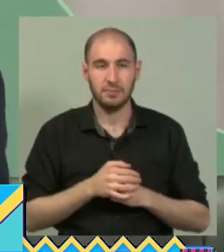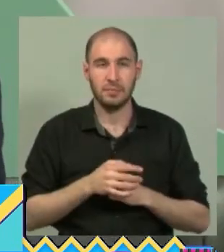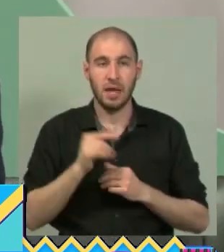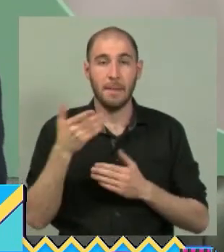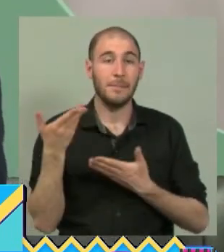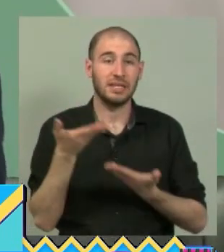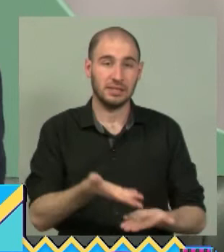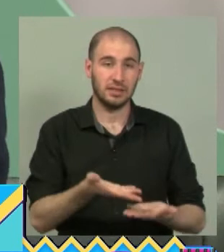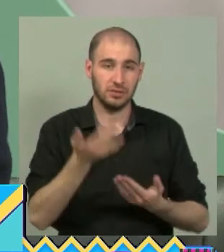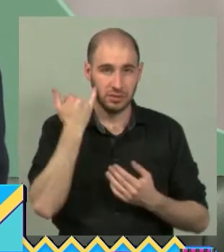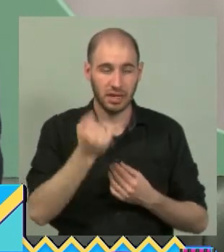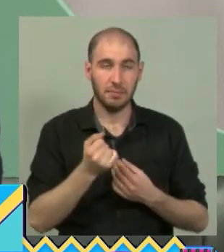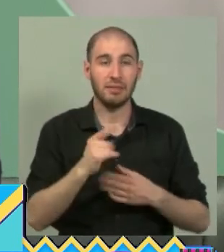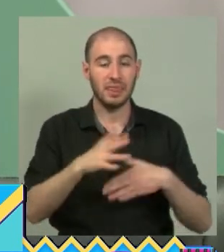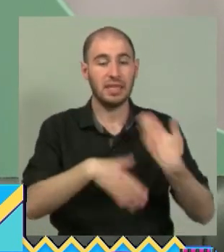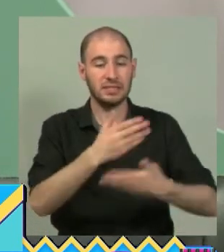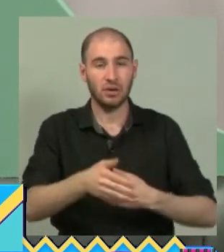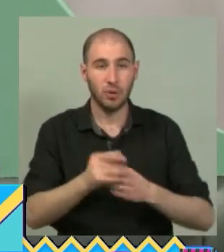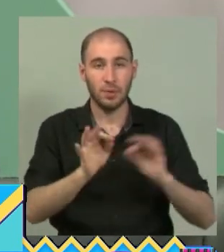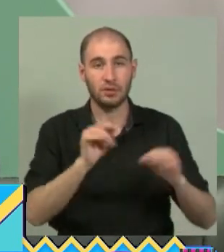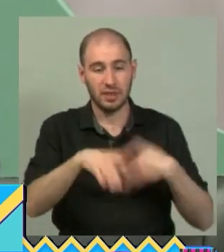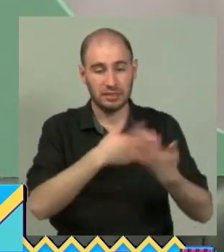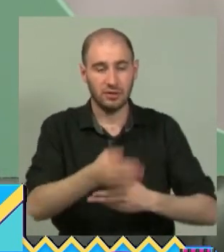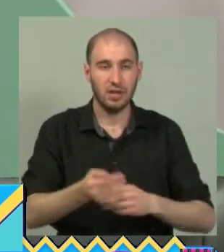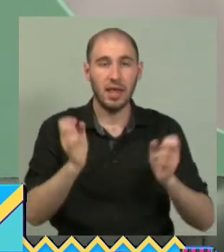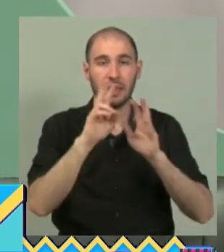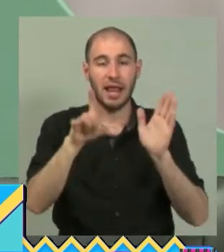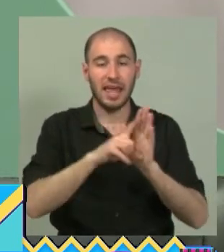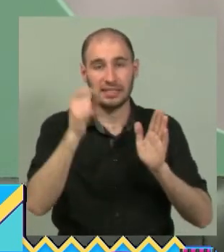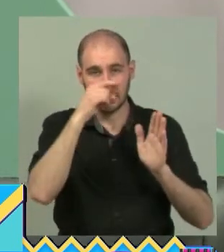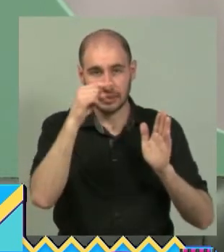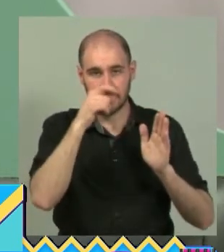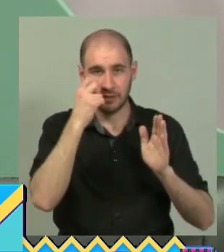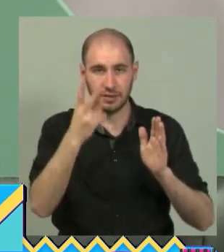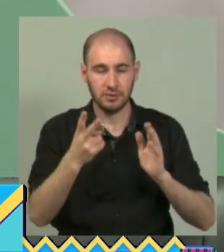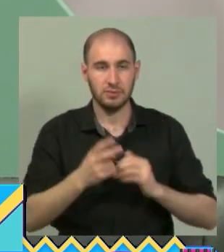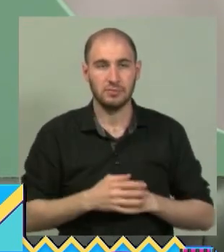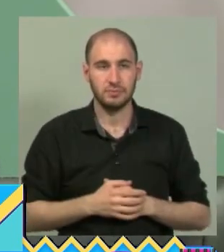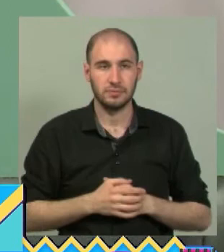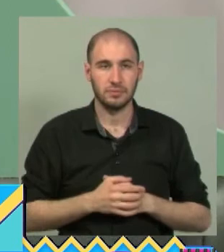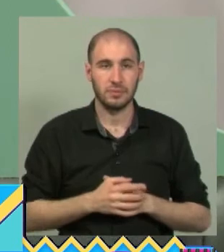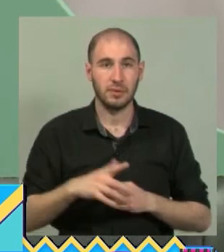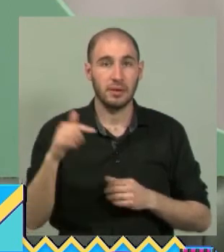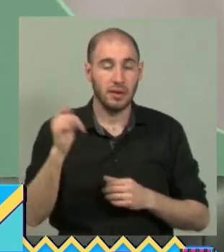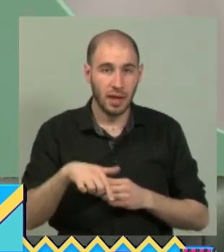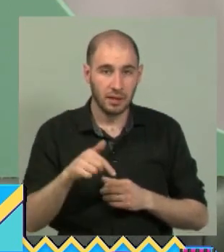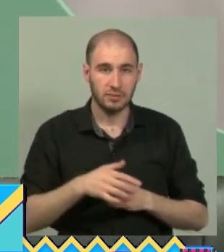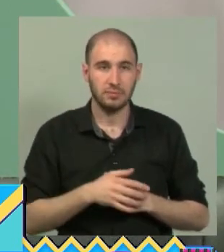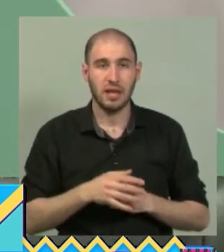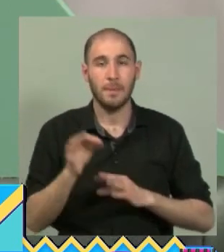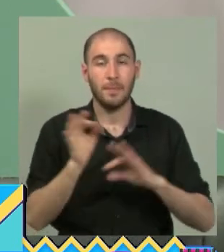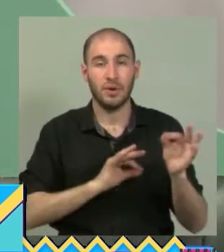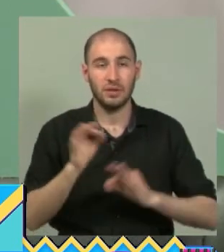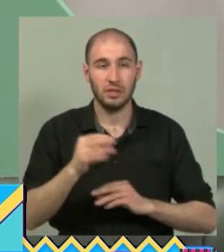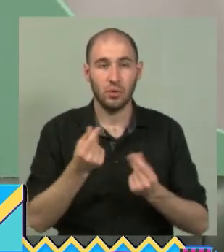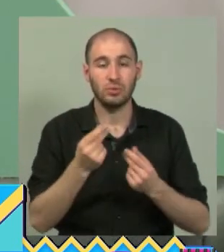una presentación para ser desarrollado ese proyecto en el marco de la ley 7722 y ni aún así, es decir, el proyecto no va